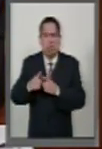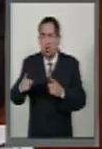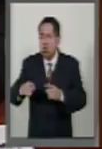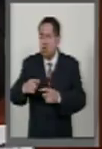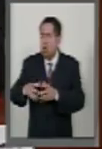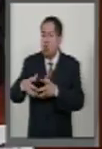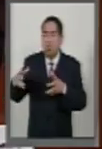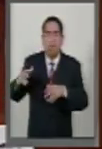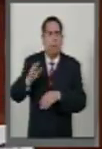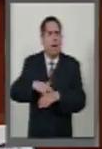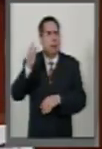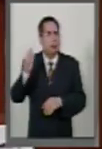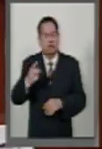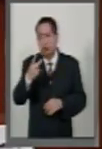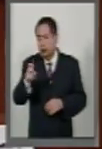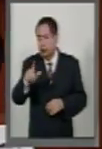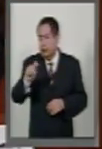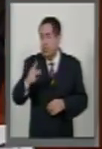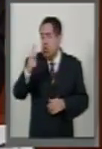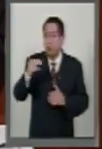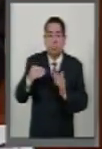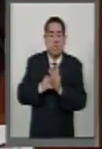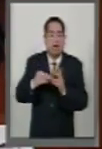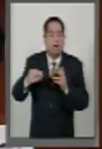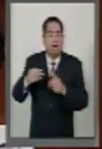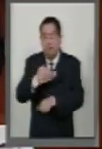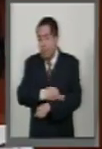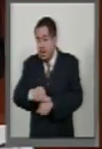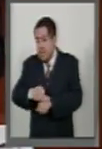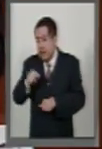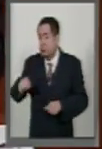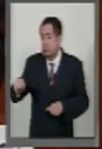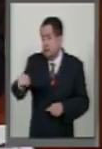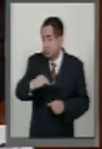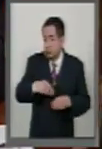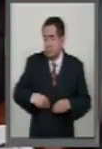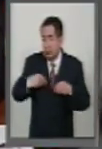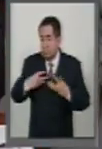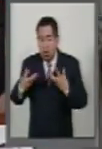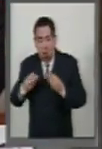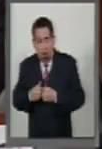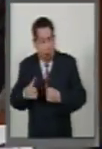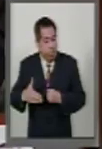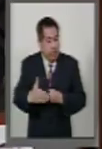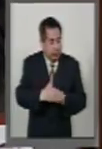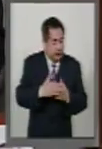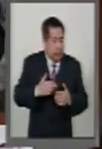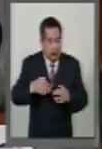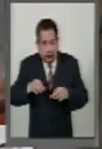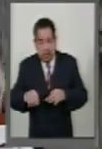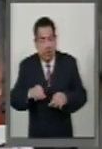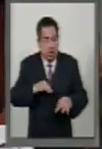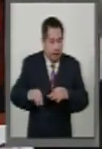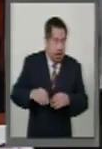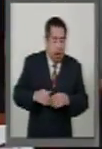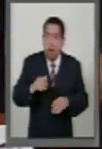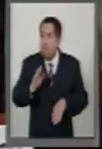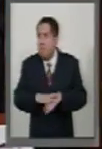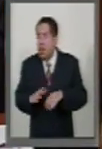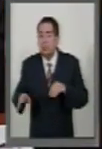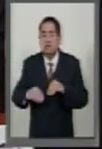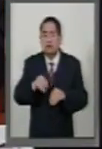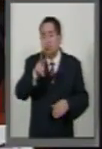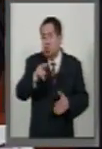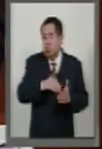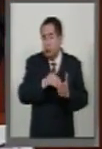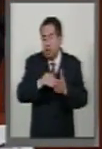de 272 mil familias que viven directamente de la pesca, además de más de 2 millones de